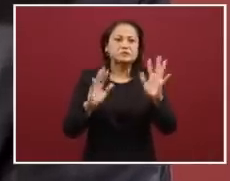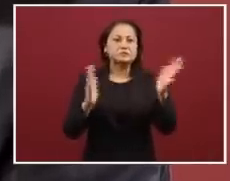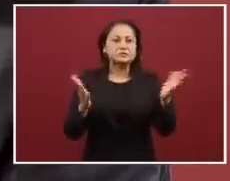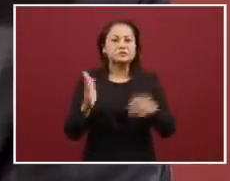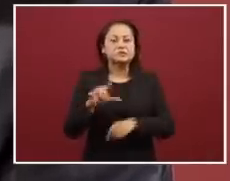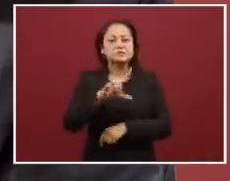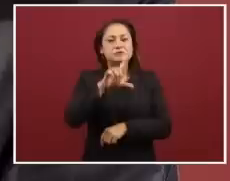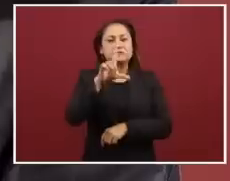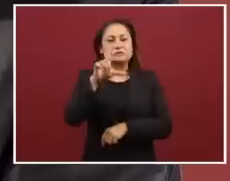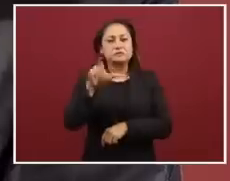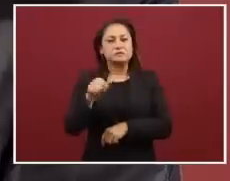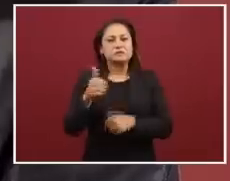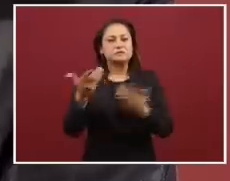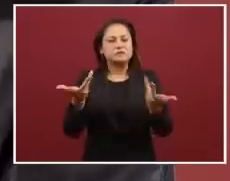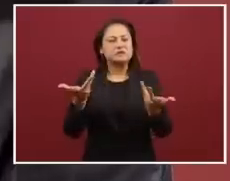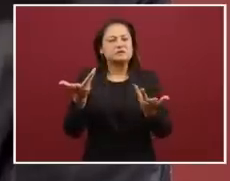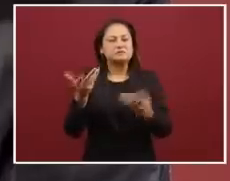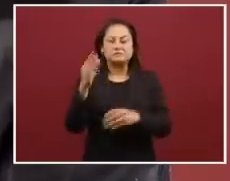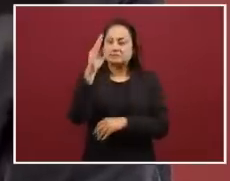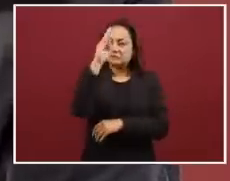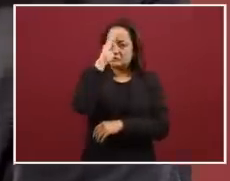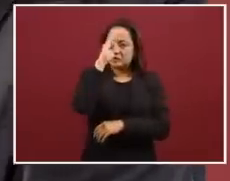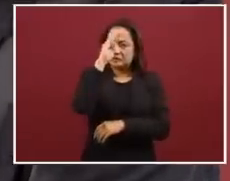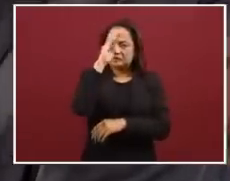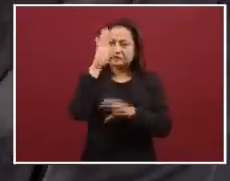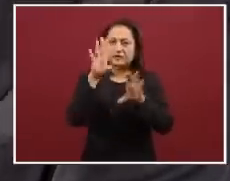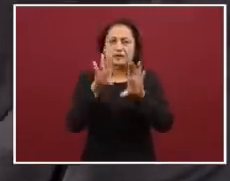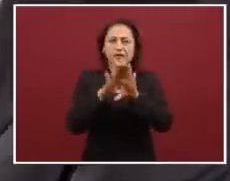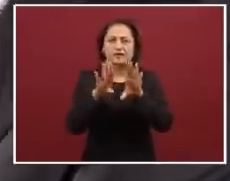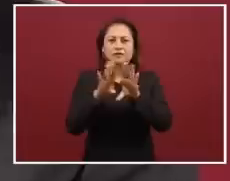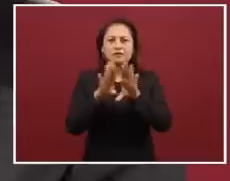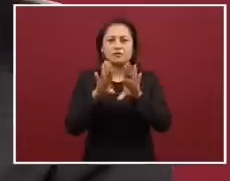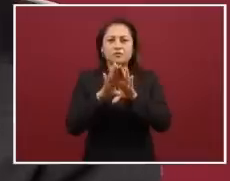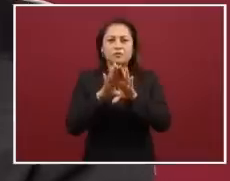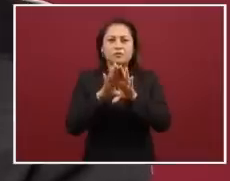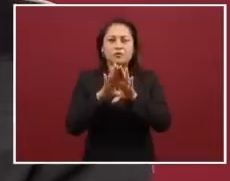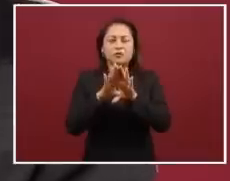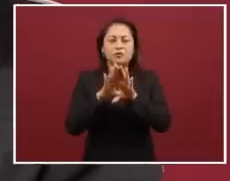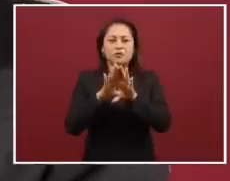la vía que estamos nosotros promoviendo